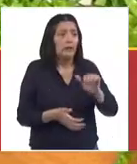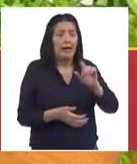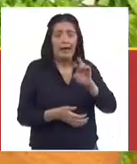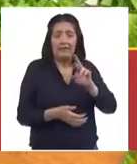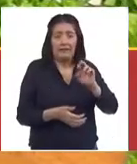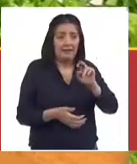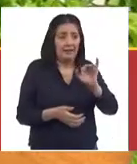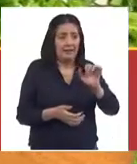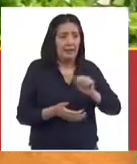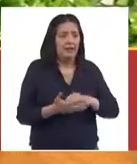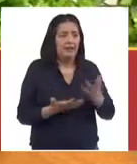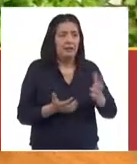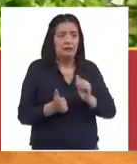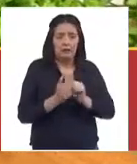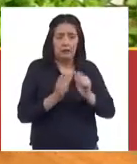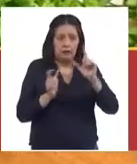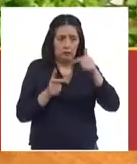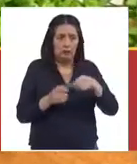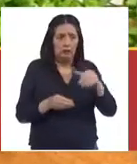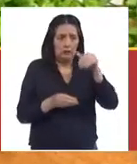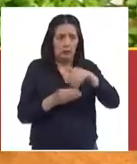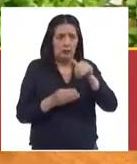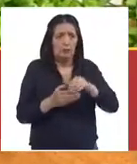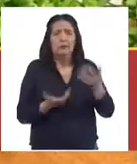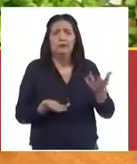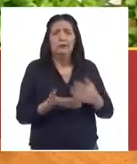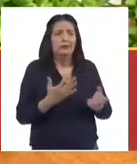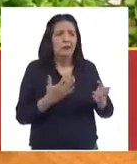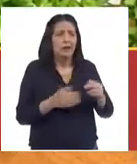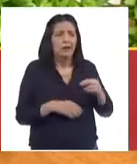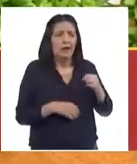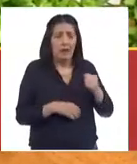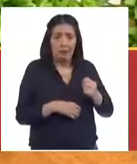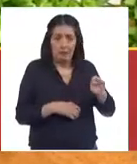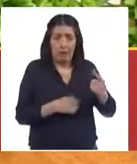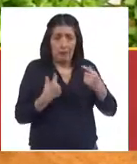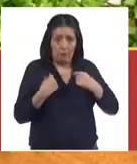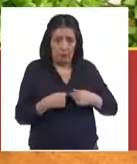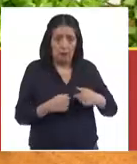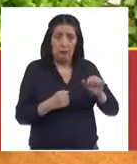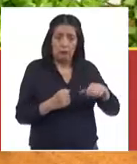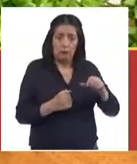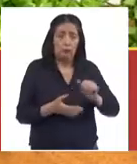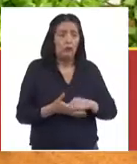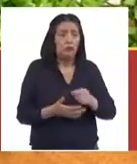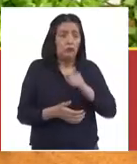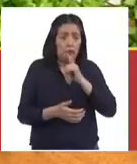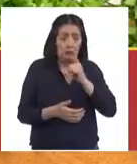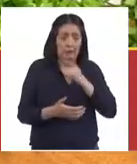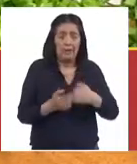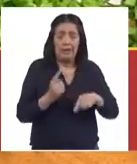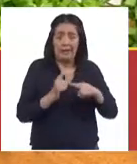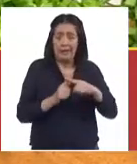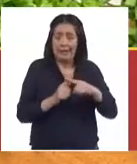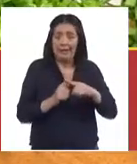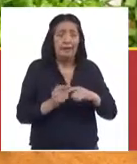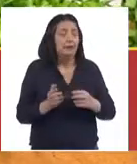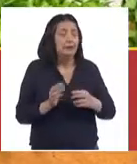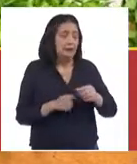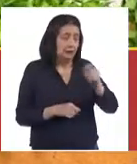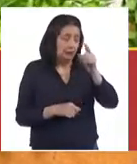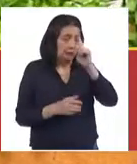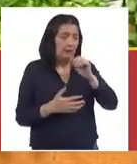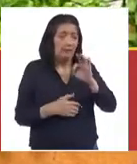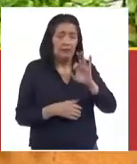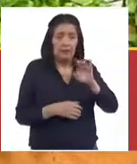una de las candidatas al Congreso más votadas de Avanza País. La abogada seguirá los pasos de su padre, el ex canciller Francisco